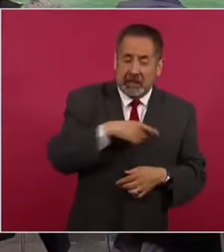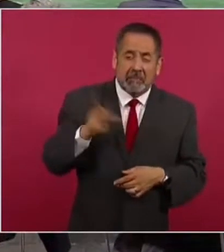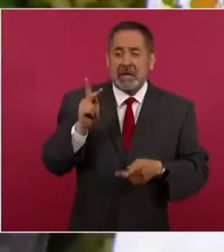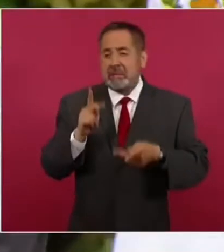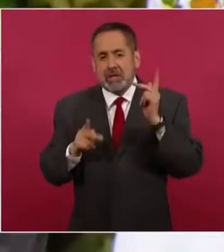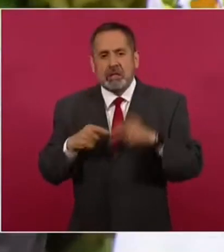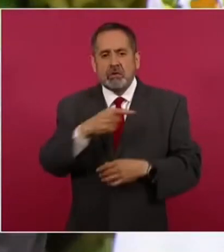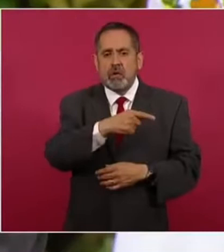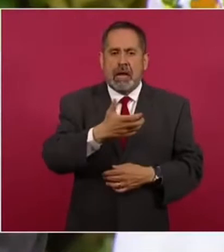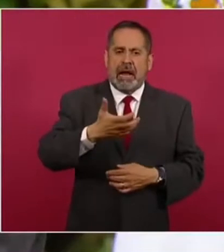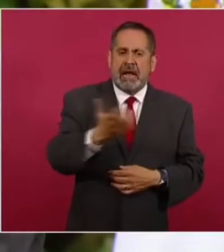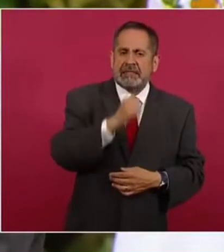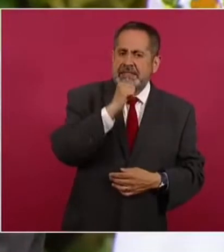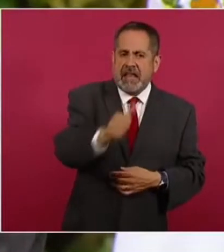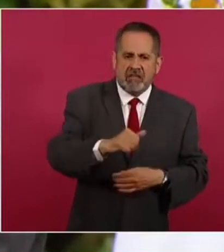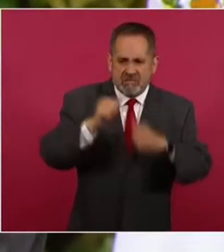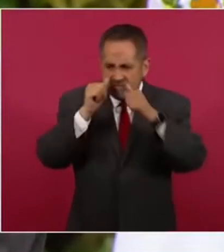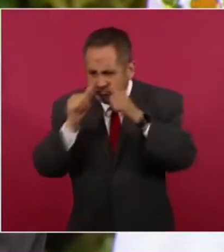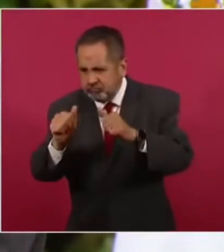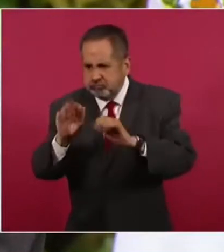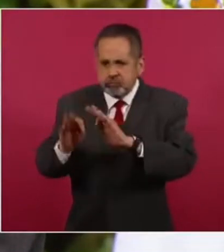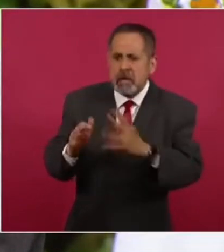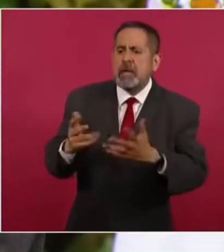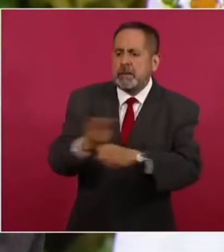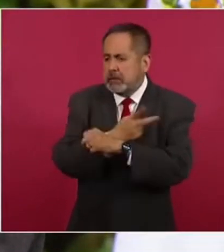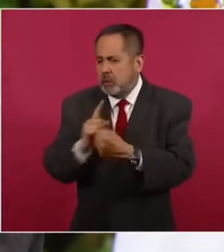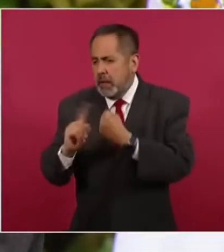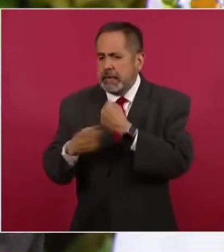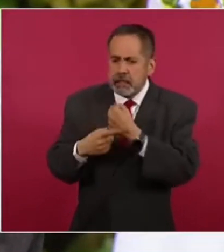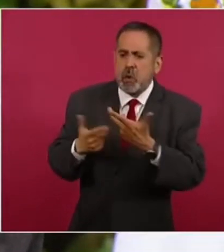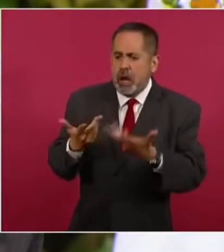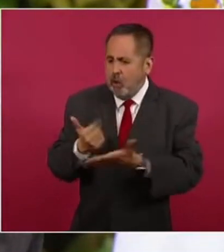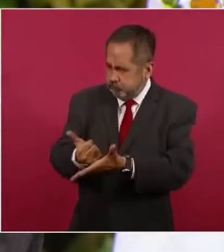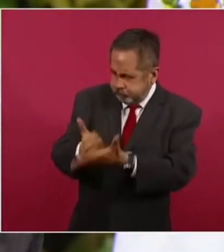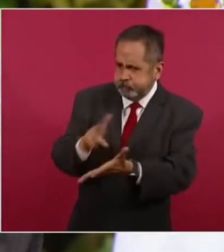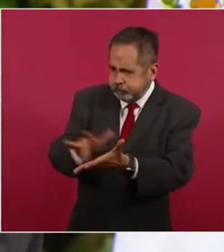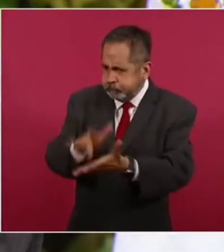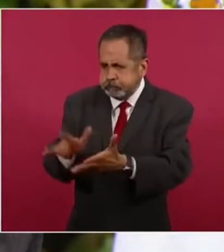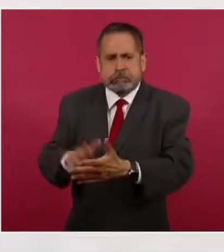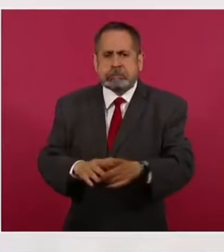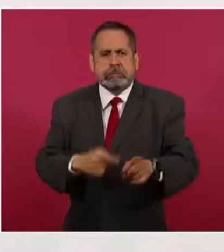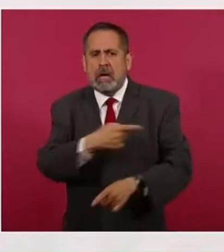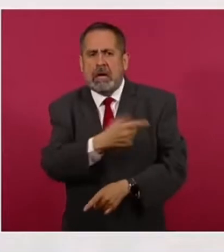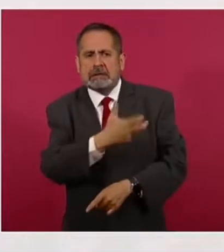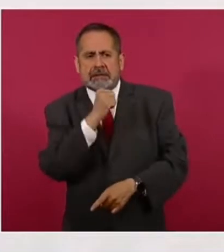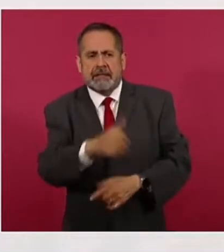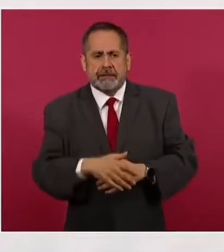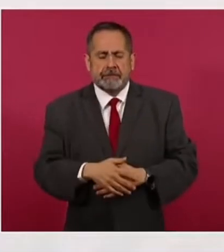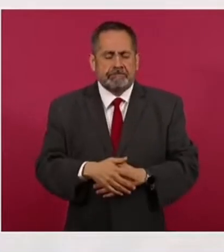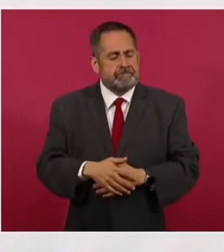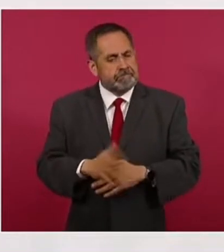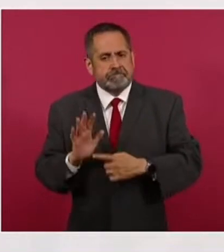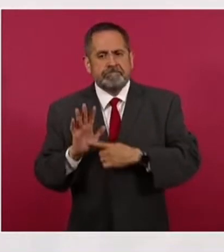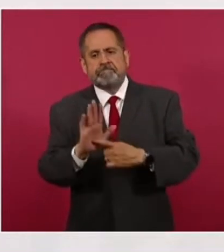se emprendía nada para atender las causas de la violencia. Este es el ejemplo